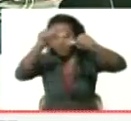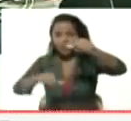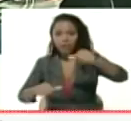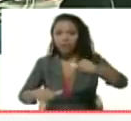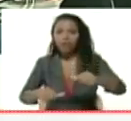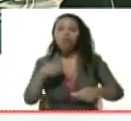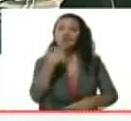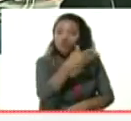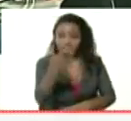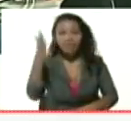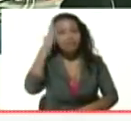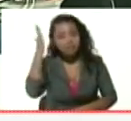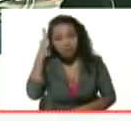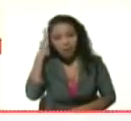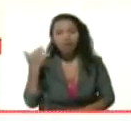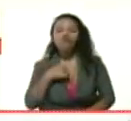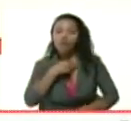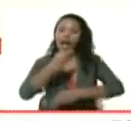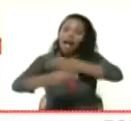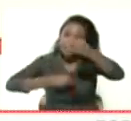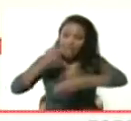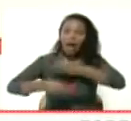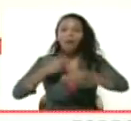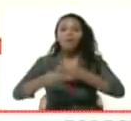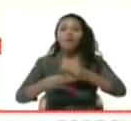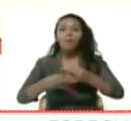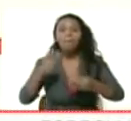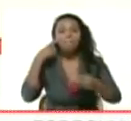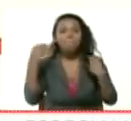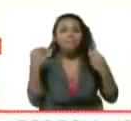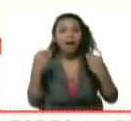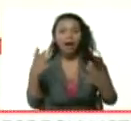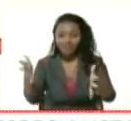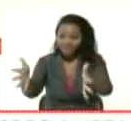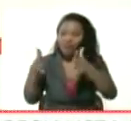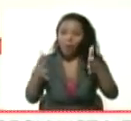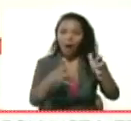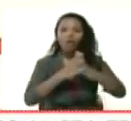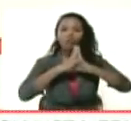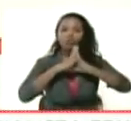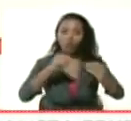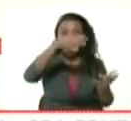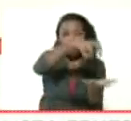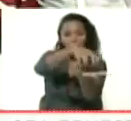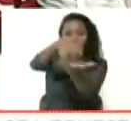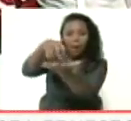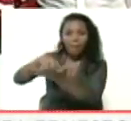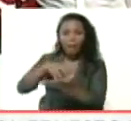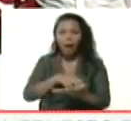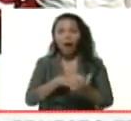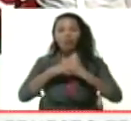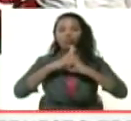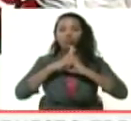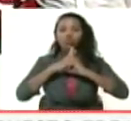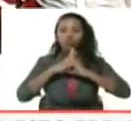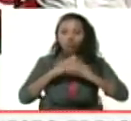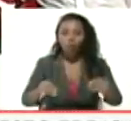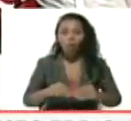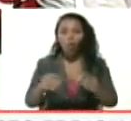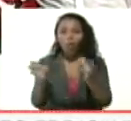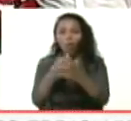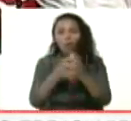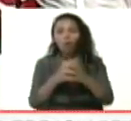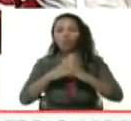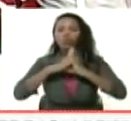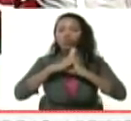la certeza que vamos a hacer lo que tengamos que hacer para ganar en todos los estados, en todos los circuitos, en